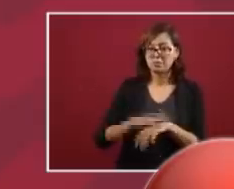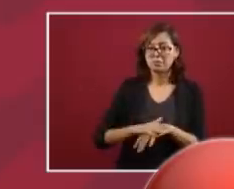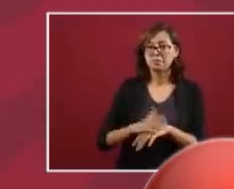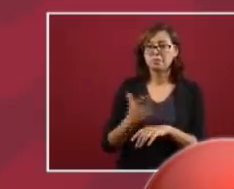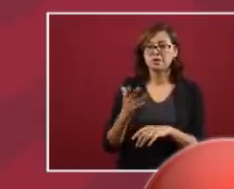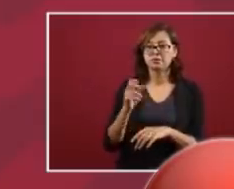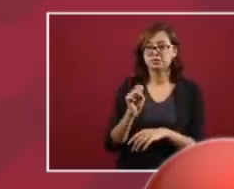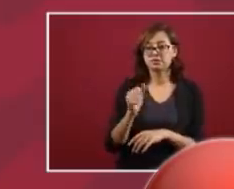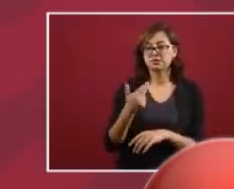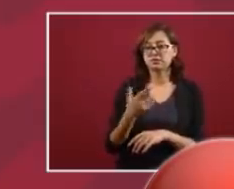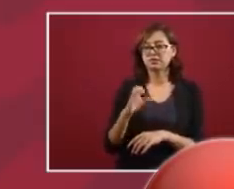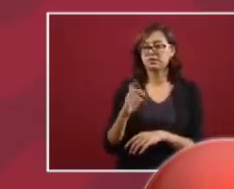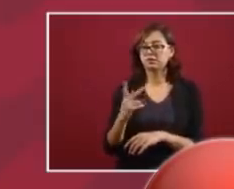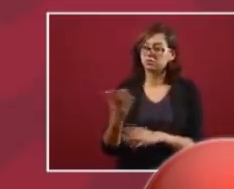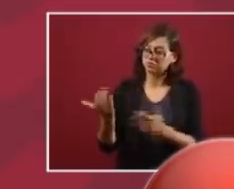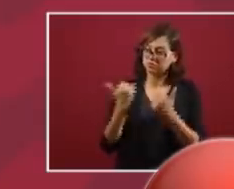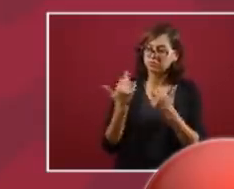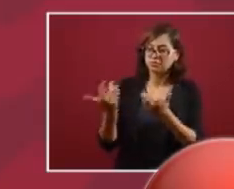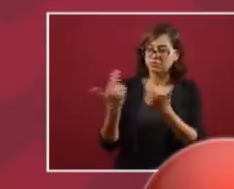a Hacienda.